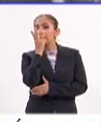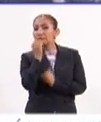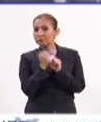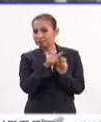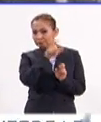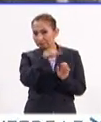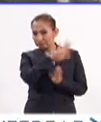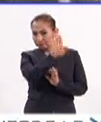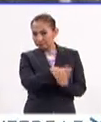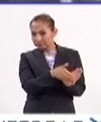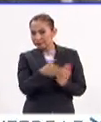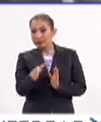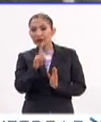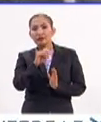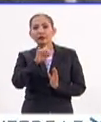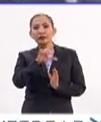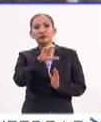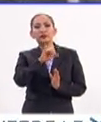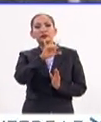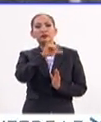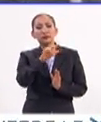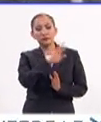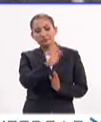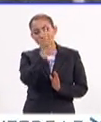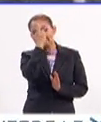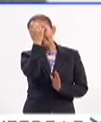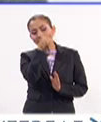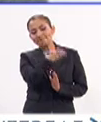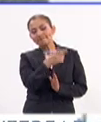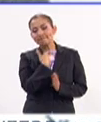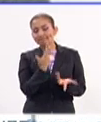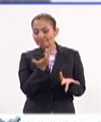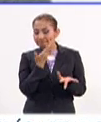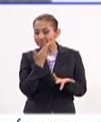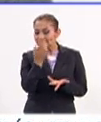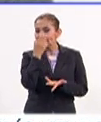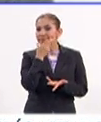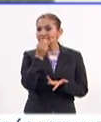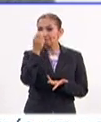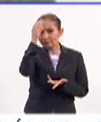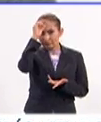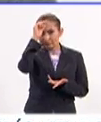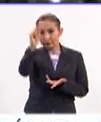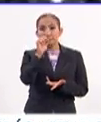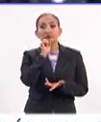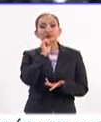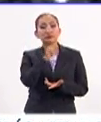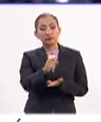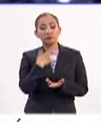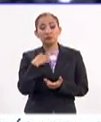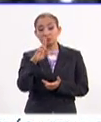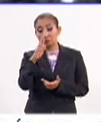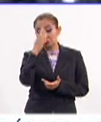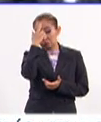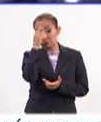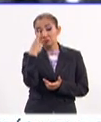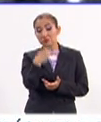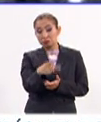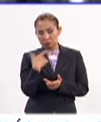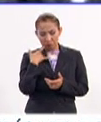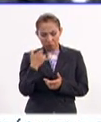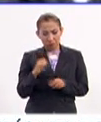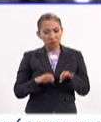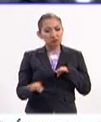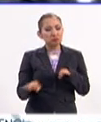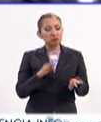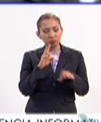años después de su muerte, Daniel Cosío Villegas es recordado como un distinguido intelectual. Además, es reconocido por su intensa